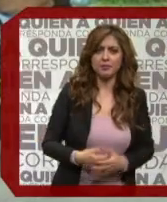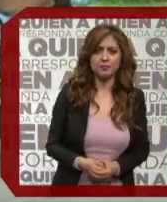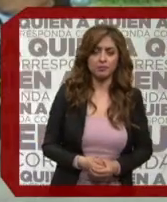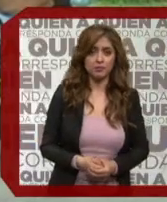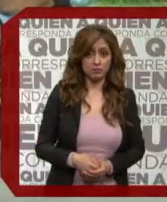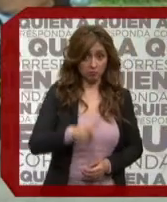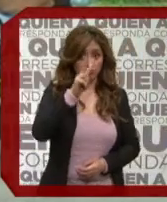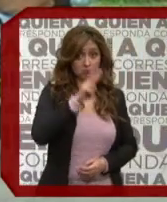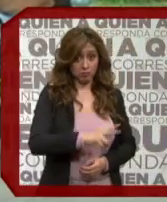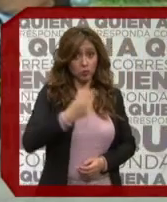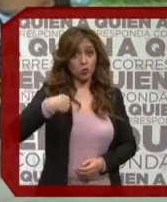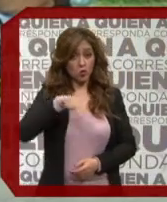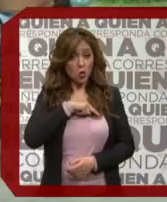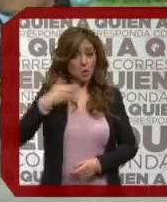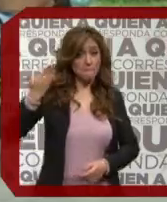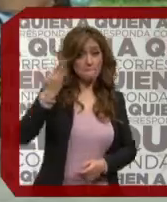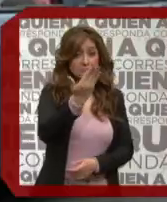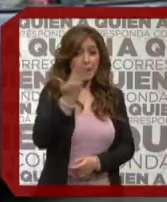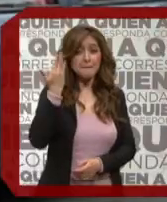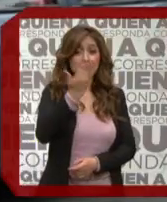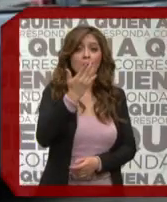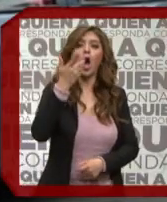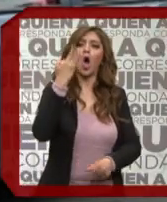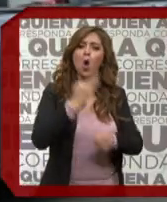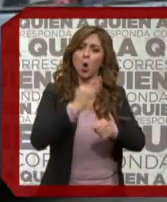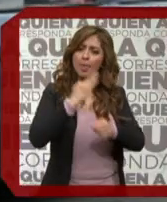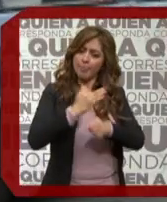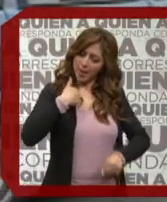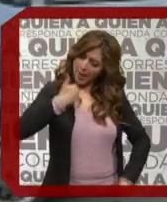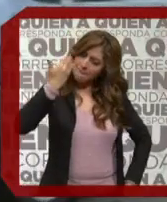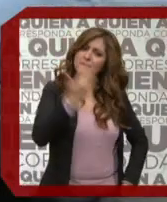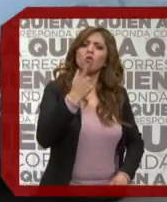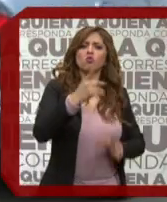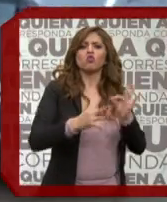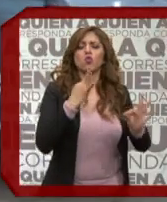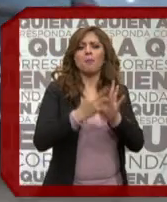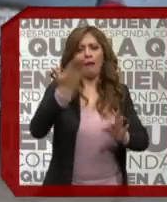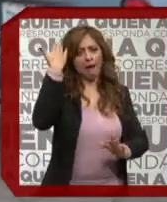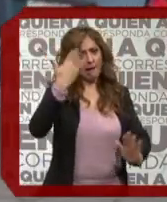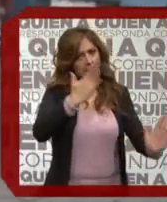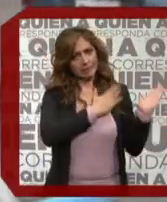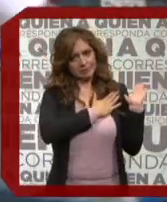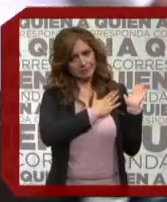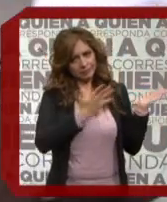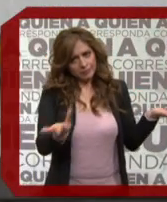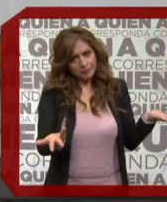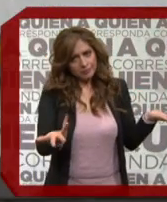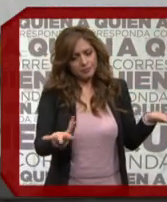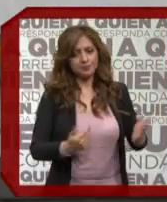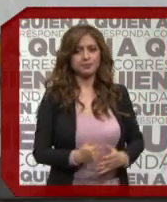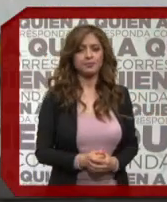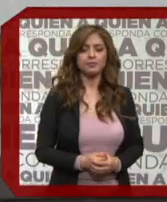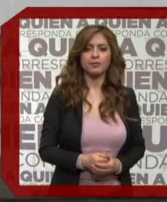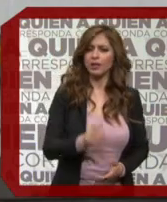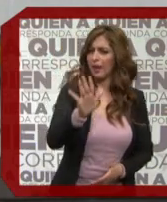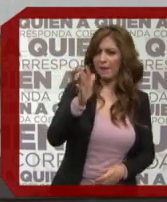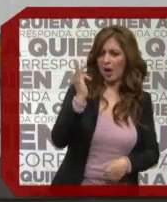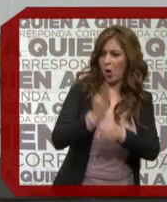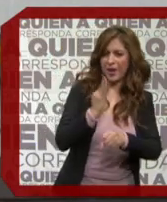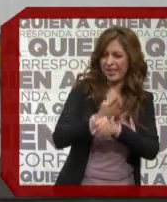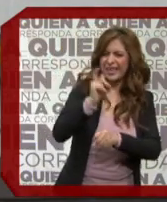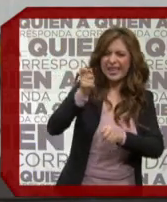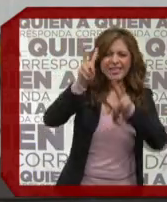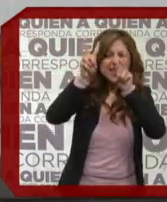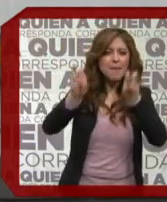hacer lo que nos pidieron que votáramos y ahora exigimos que me culpa. Pero te voy a decir, te voy a decir el asunto de la basura, que ahorita lo comentaban. El